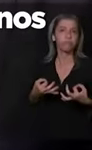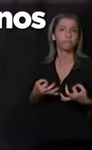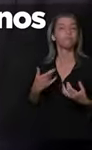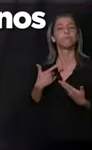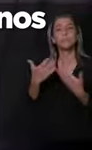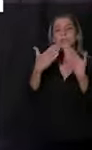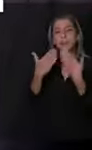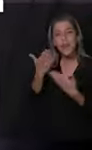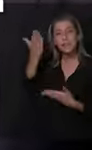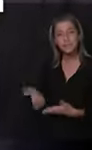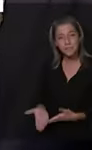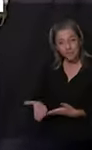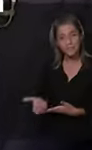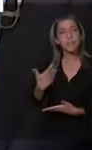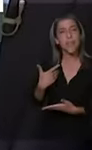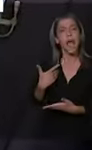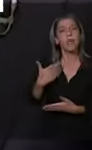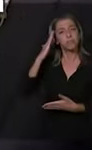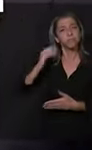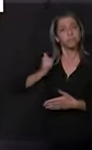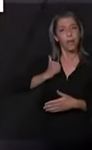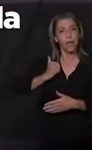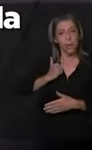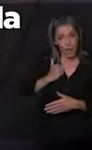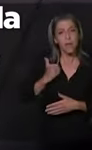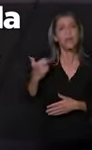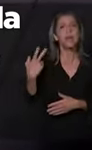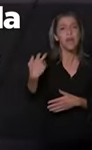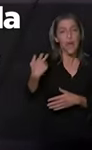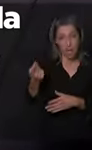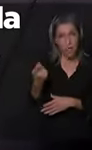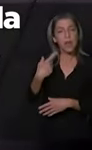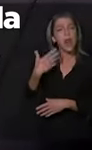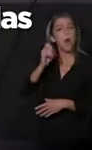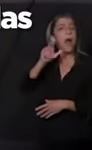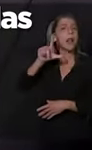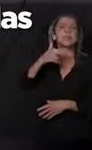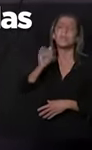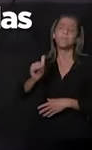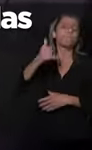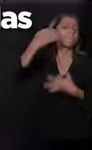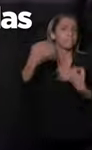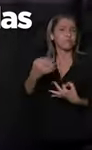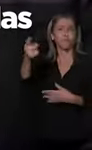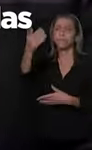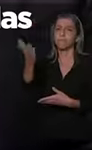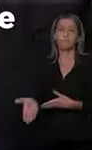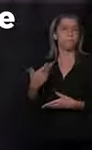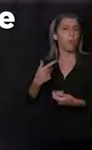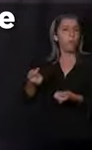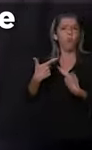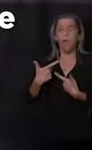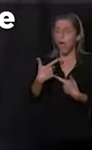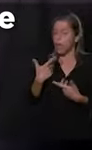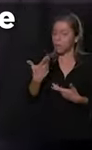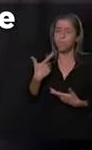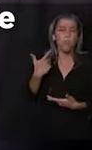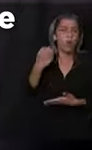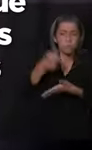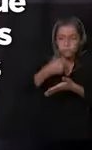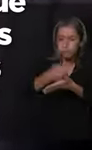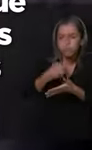acompañarnos hoy porque es un símbolo del ejército al servicio de la Democracia pero sobre todas las cosas es un héroe de